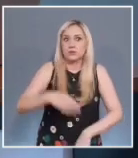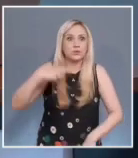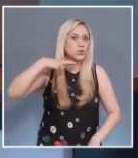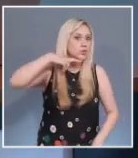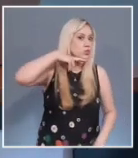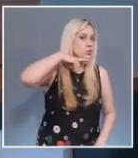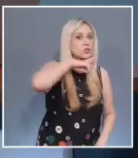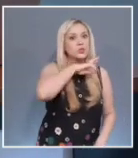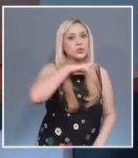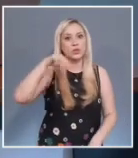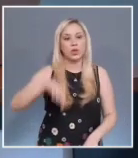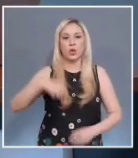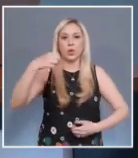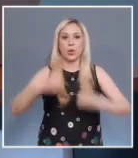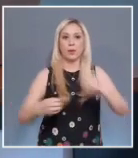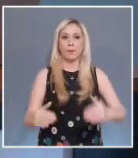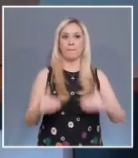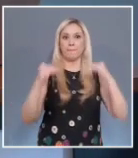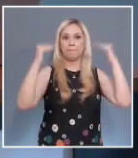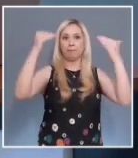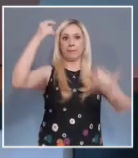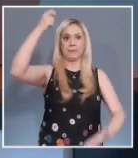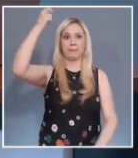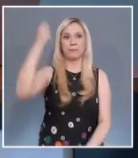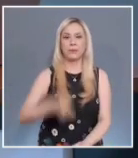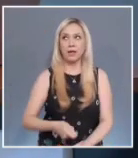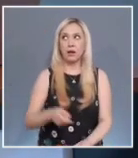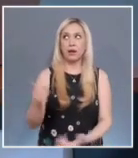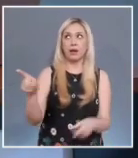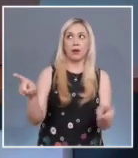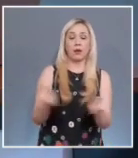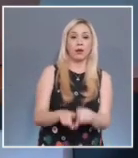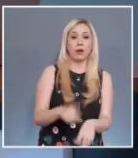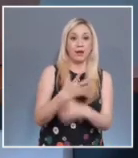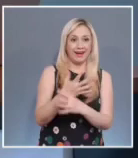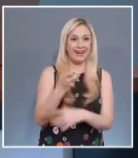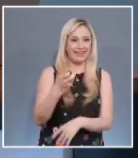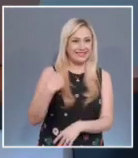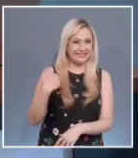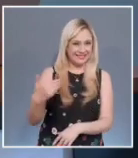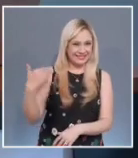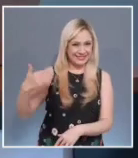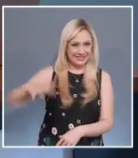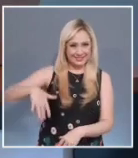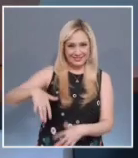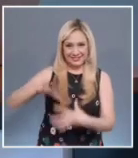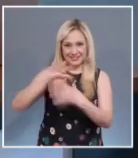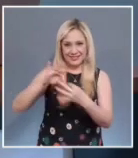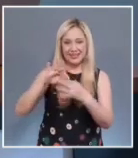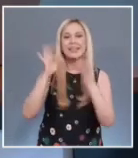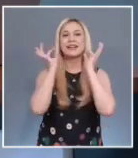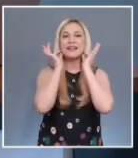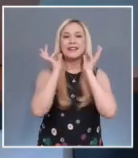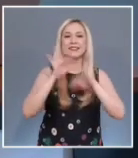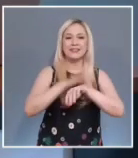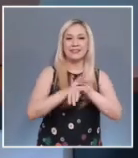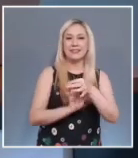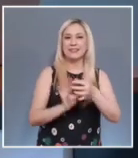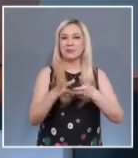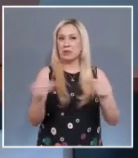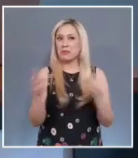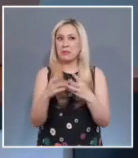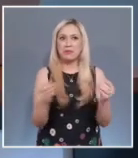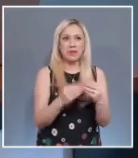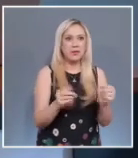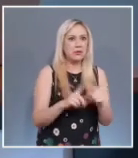Pleno de la Suprema Corte de Justicia de la Nación y de conformidad también con lo que señalan los artículos 192 y 193